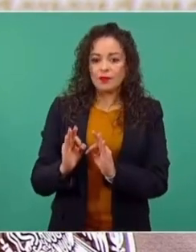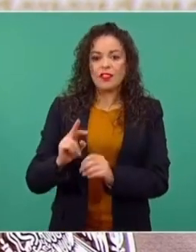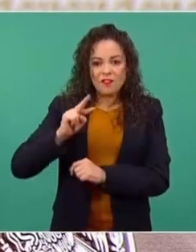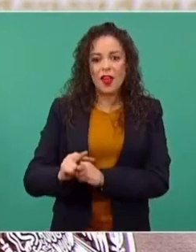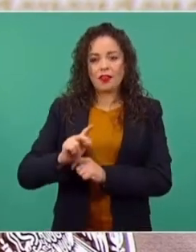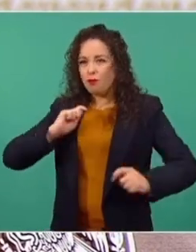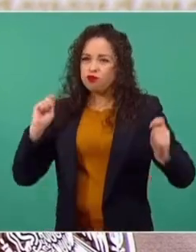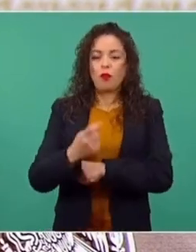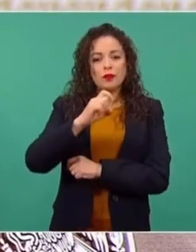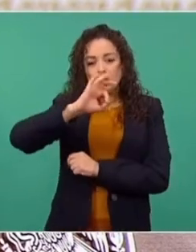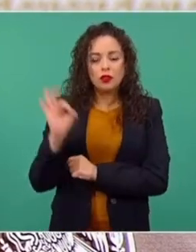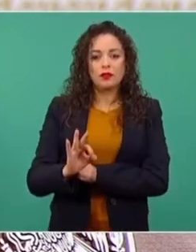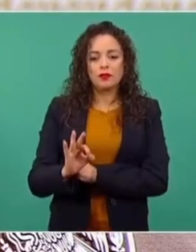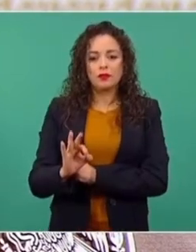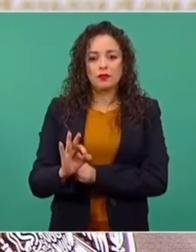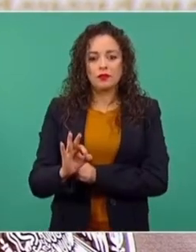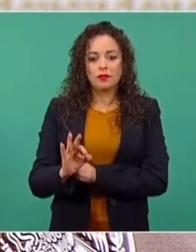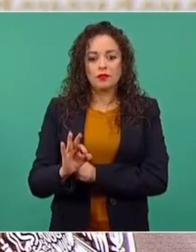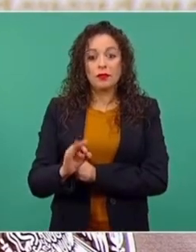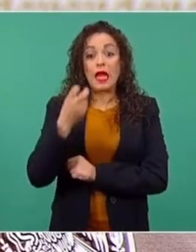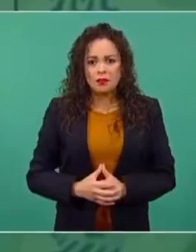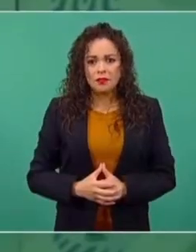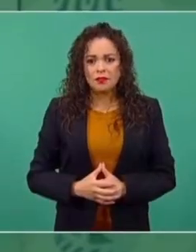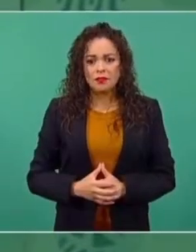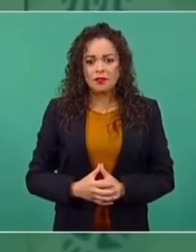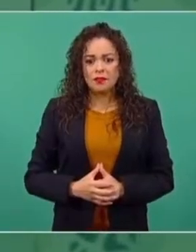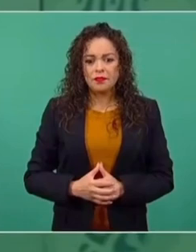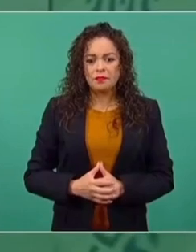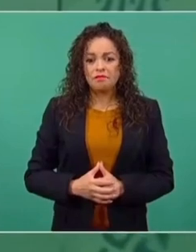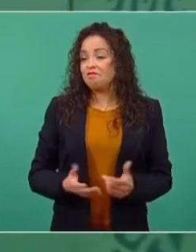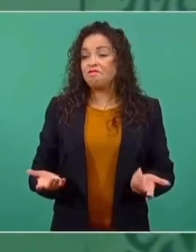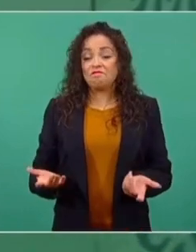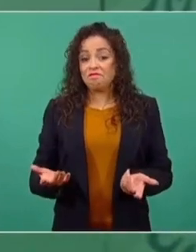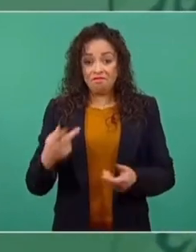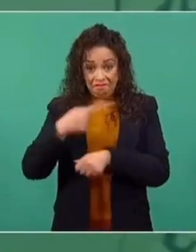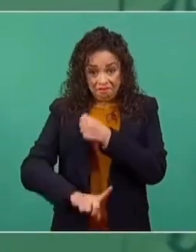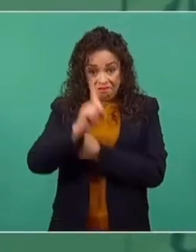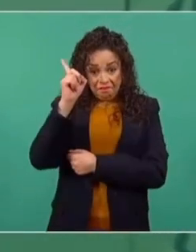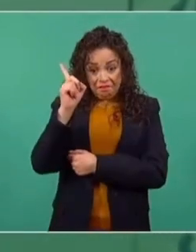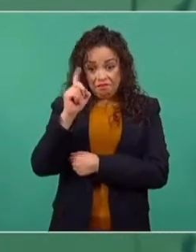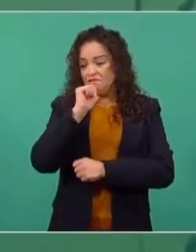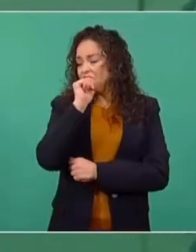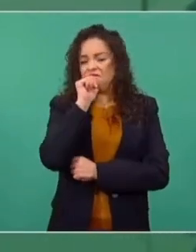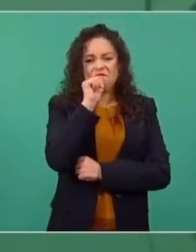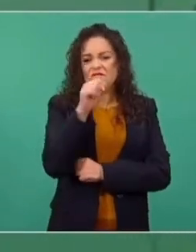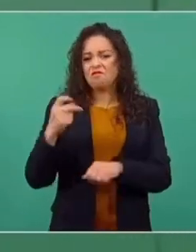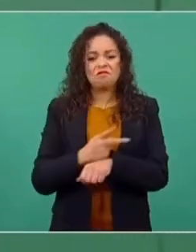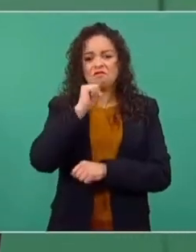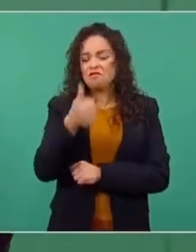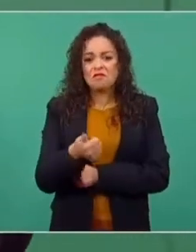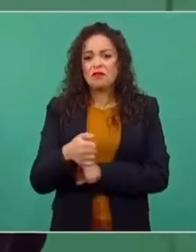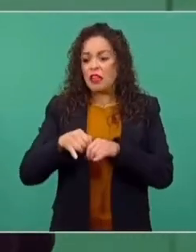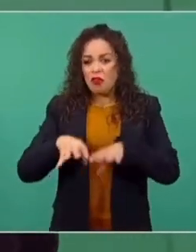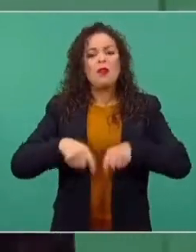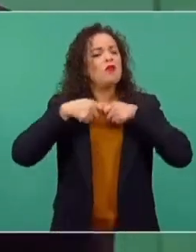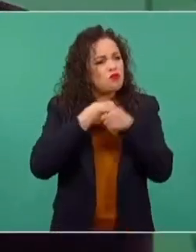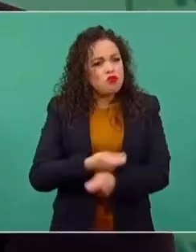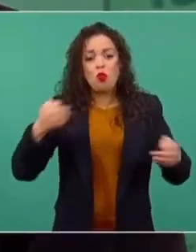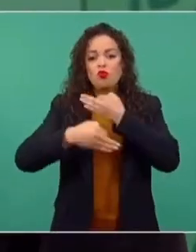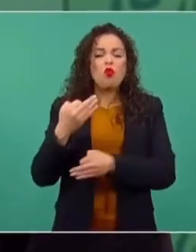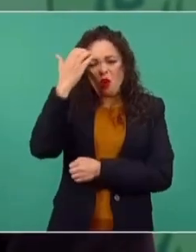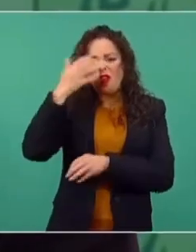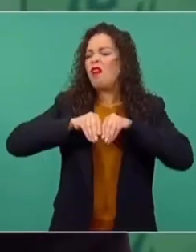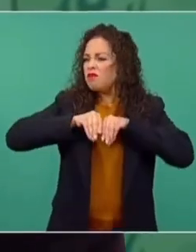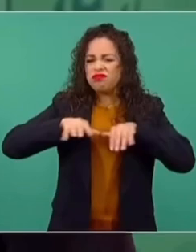transformación. Eso es lo que la gente quiere. Entonces, no afecta en nada el que se ventilen estas cosas, que se hagan públicas y que nada